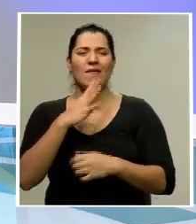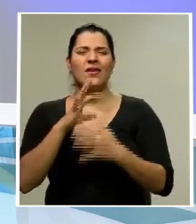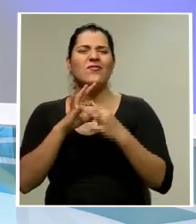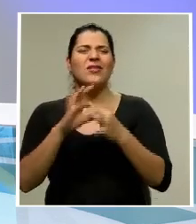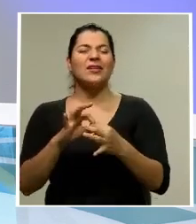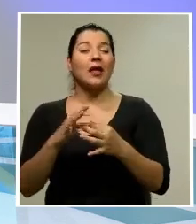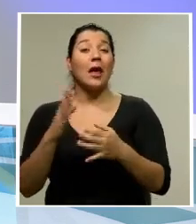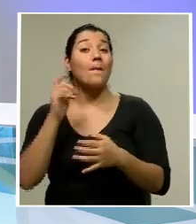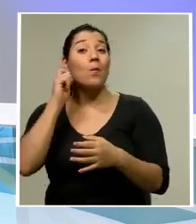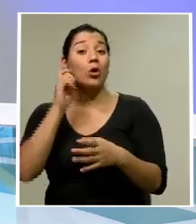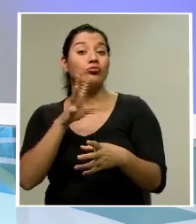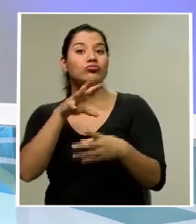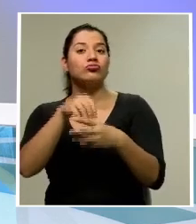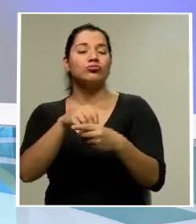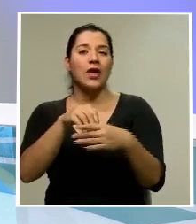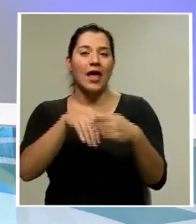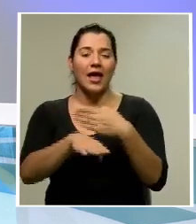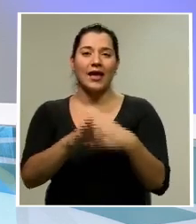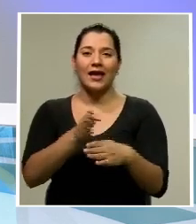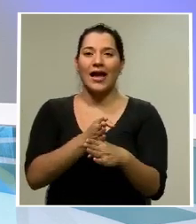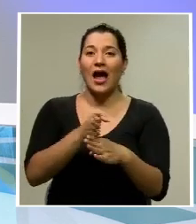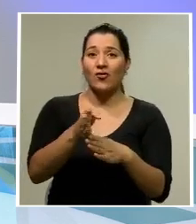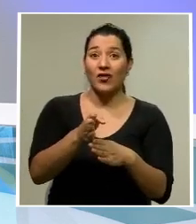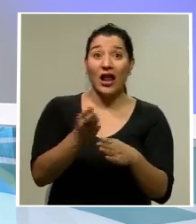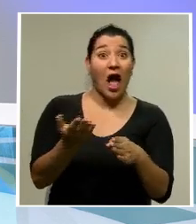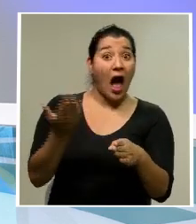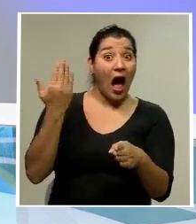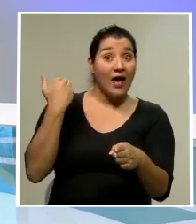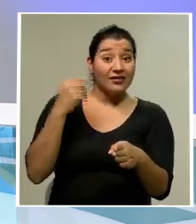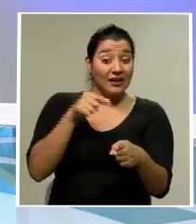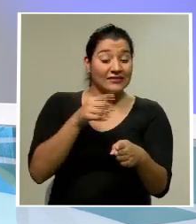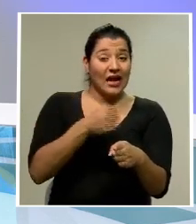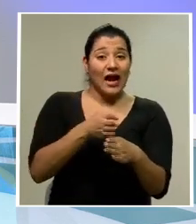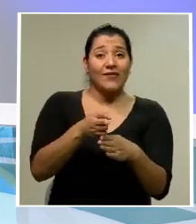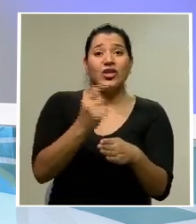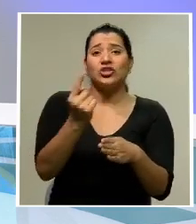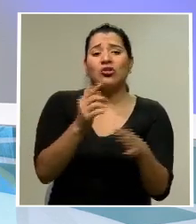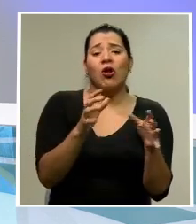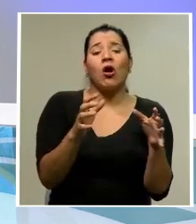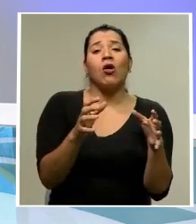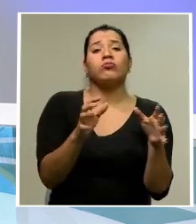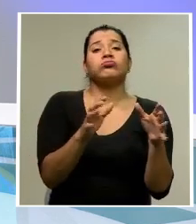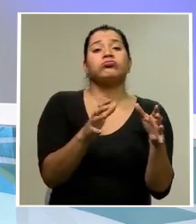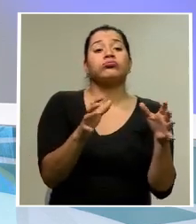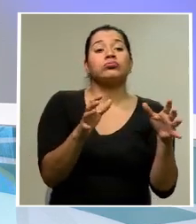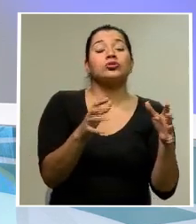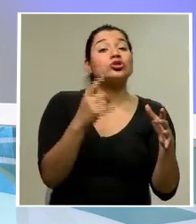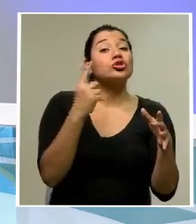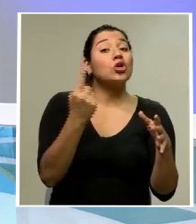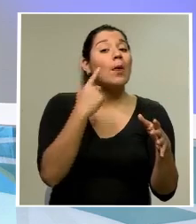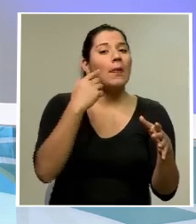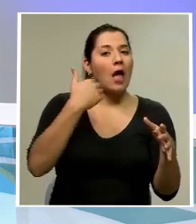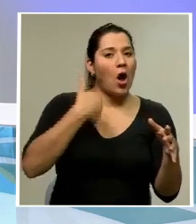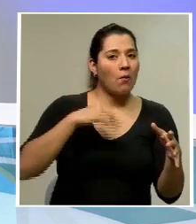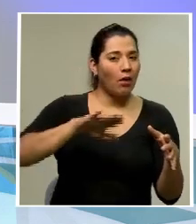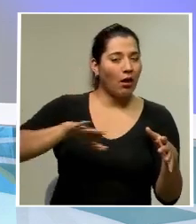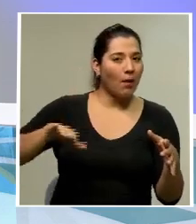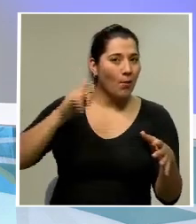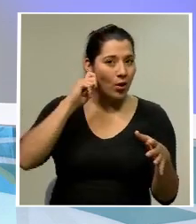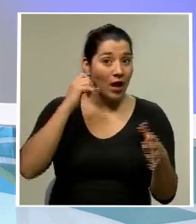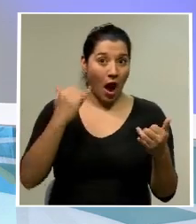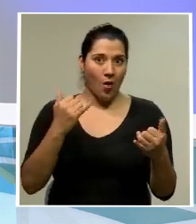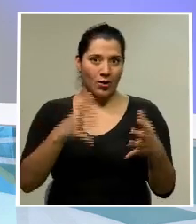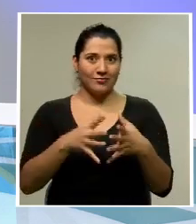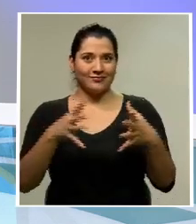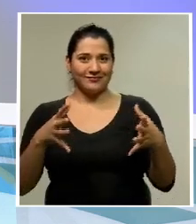de las mujeres en carreras que eran hasta hace poco muy poco habituales para las mujeres, como las ingenierías.